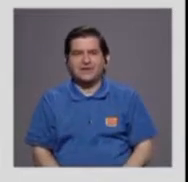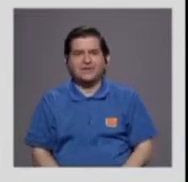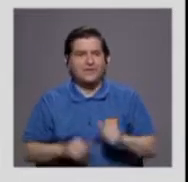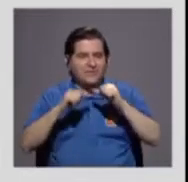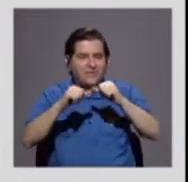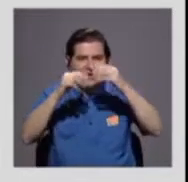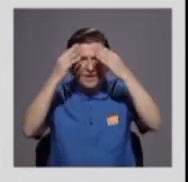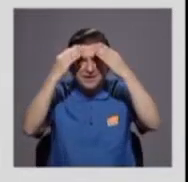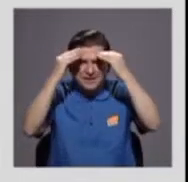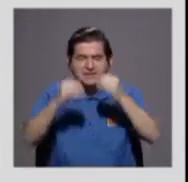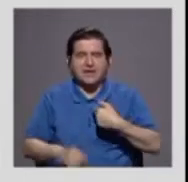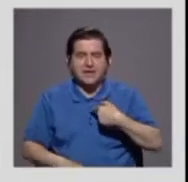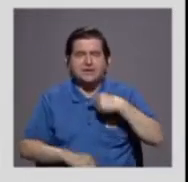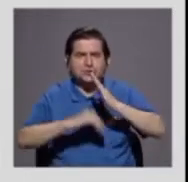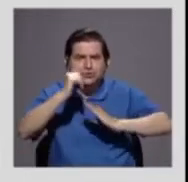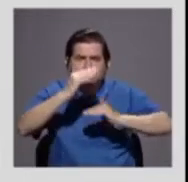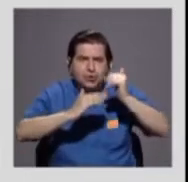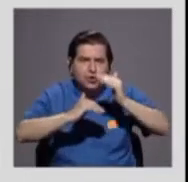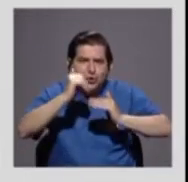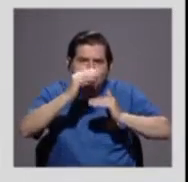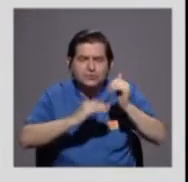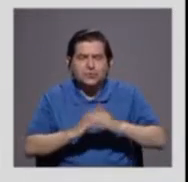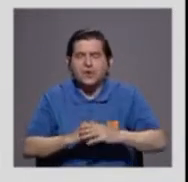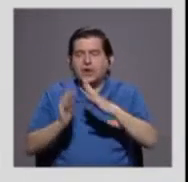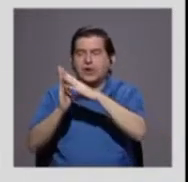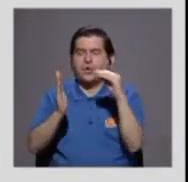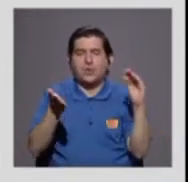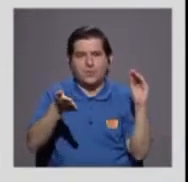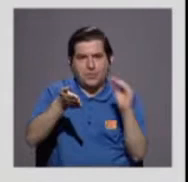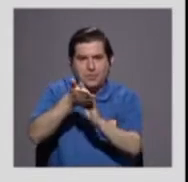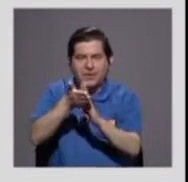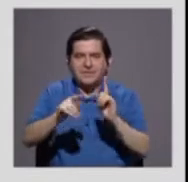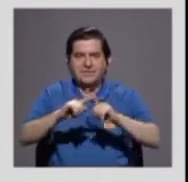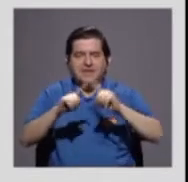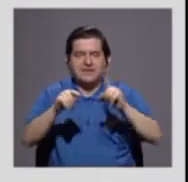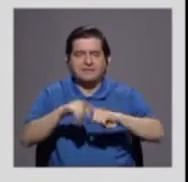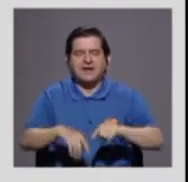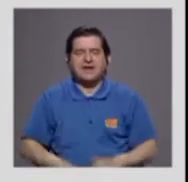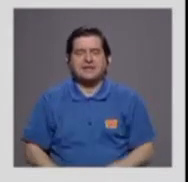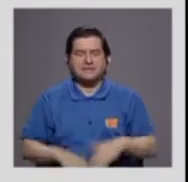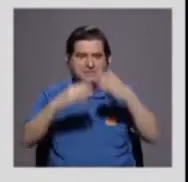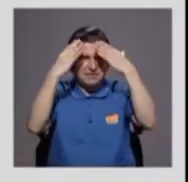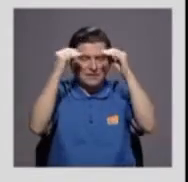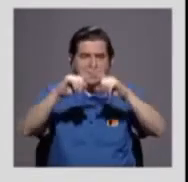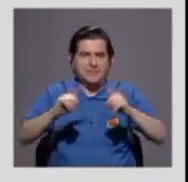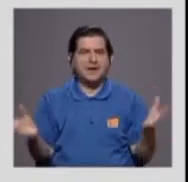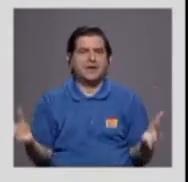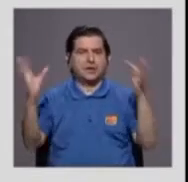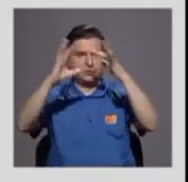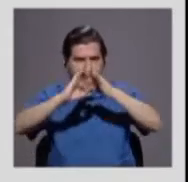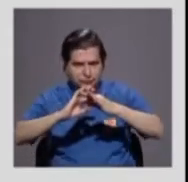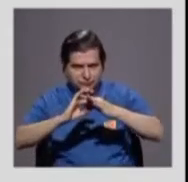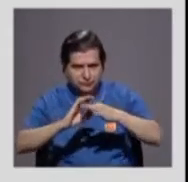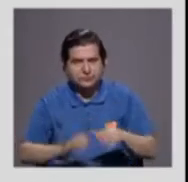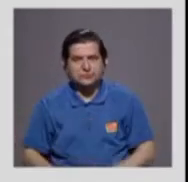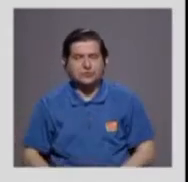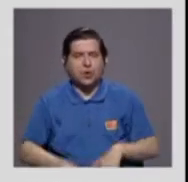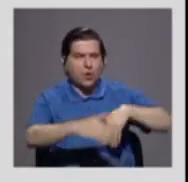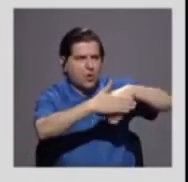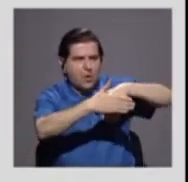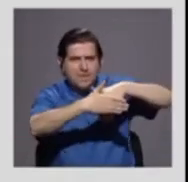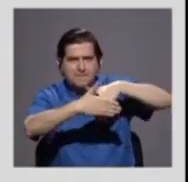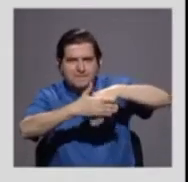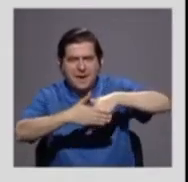he construido, los he copiado y pegado de otras fuentes, pero quisiera que en relación con los obstáculos